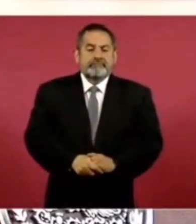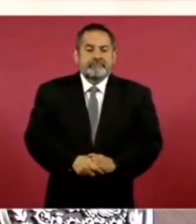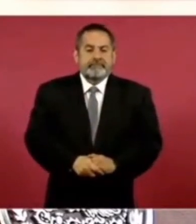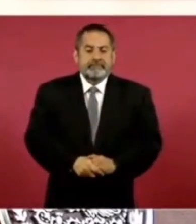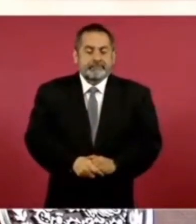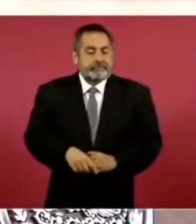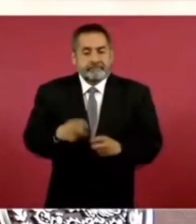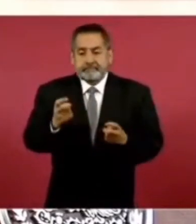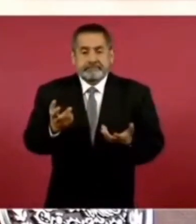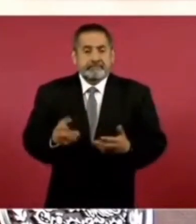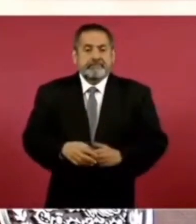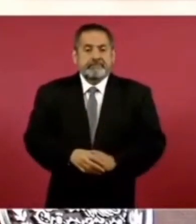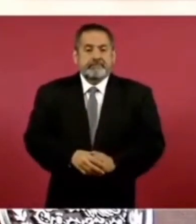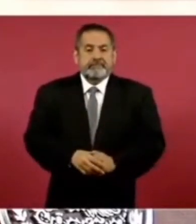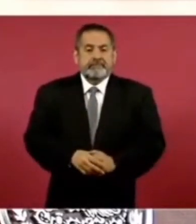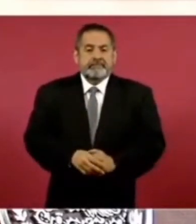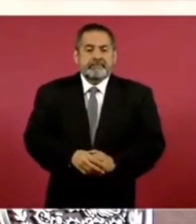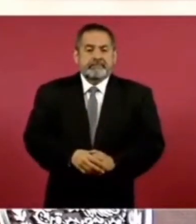Entonces,